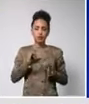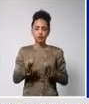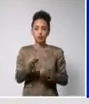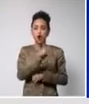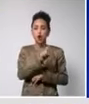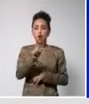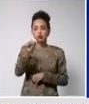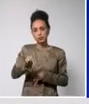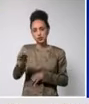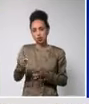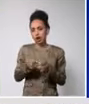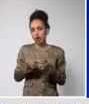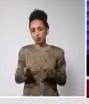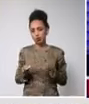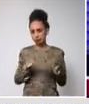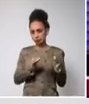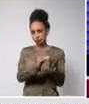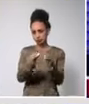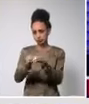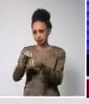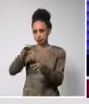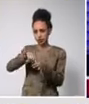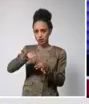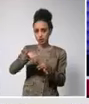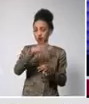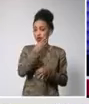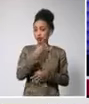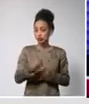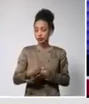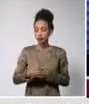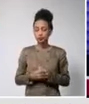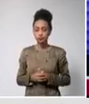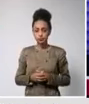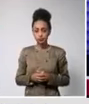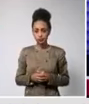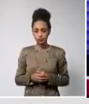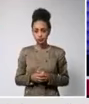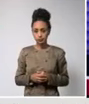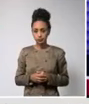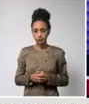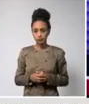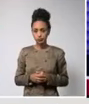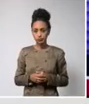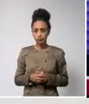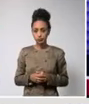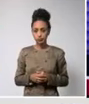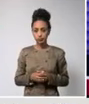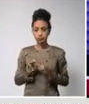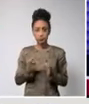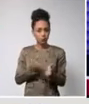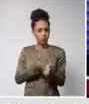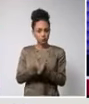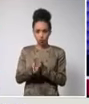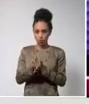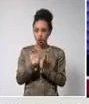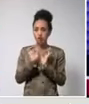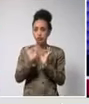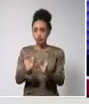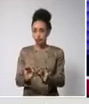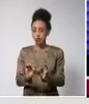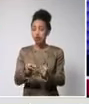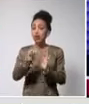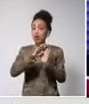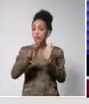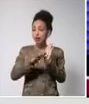casos autóctonos. Realmente es una transmisión que se ha mantenido a pesar de las medidas que